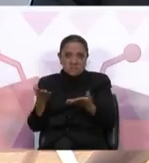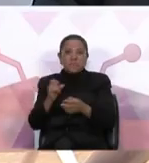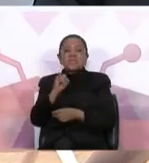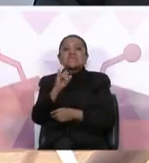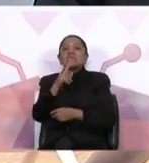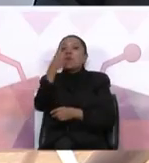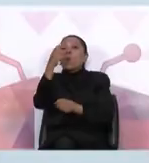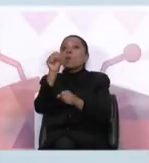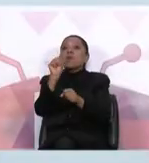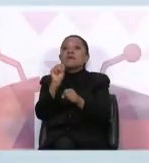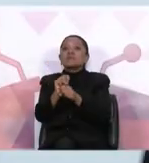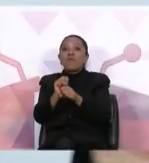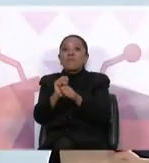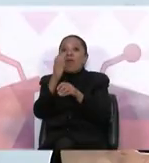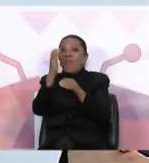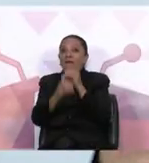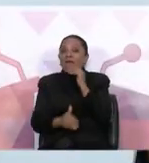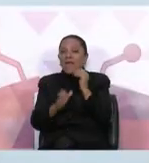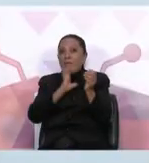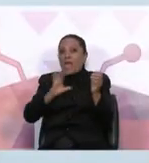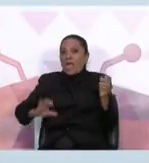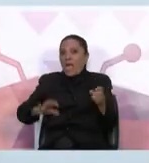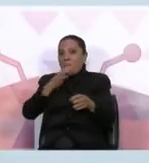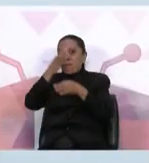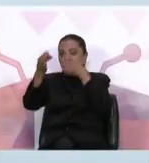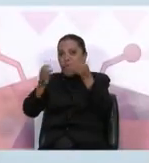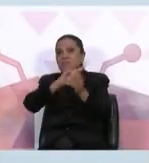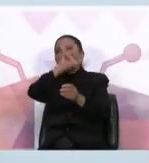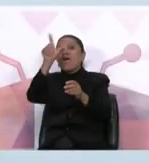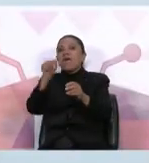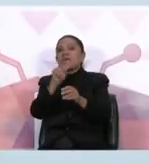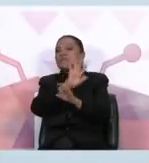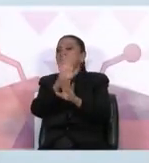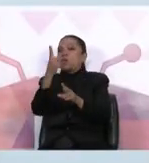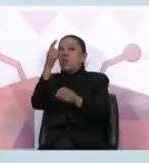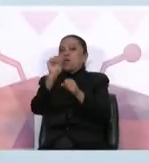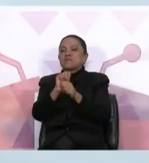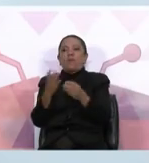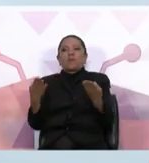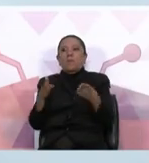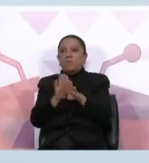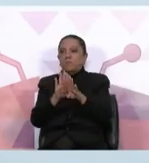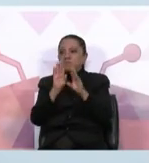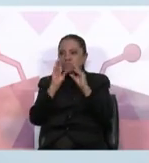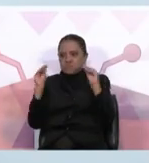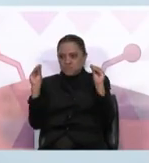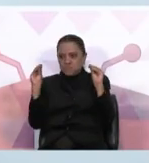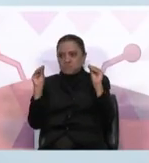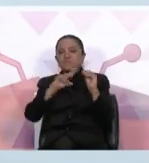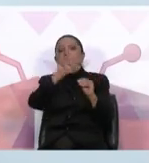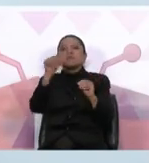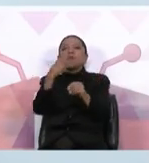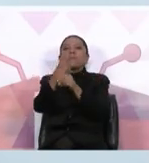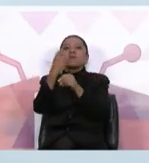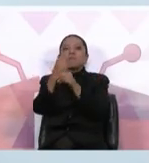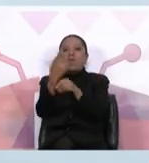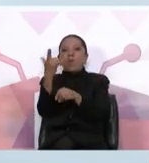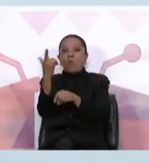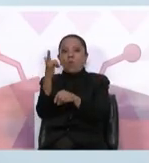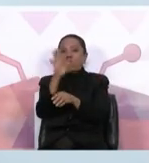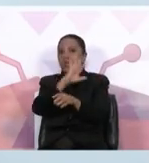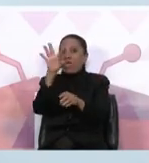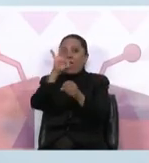que culminen las campañas electorales posteriormente pues tendremos ya esta gran cita el 1 de julio para elegir a el